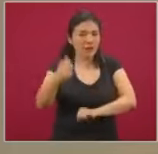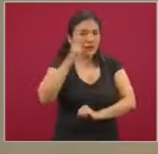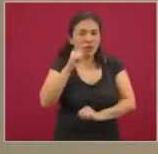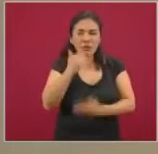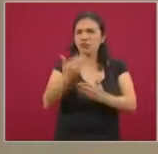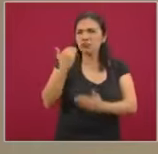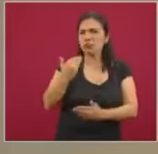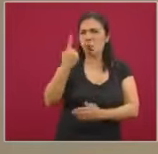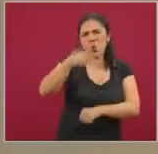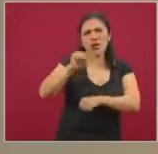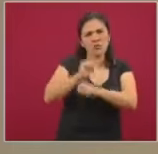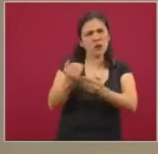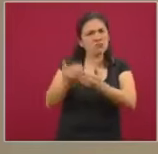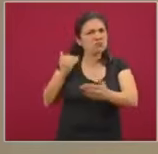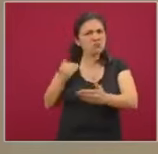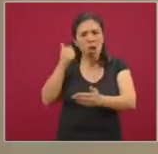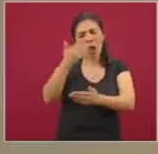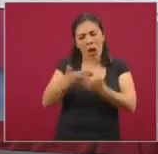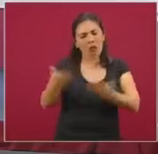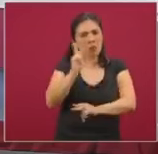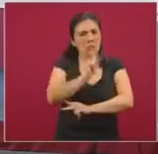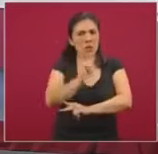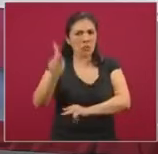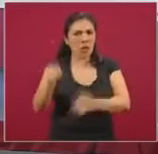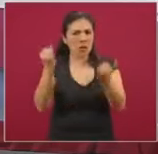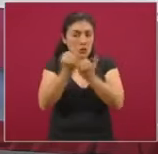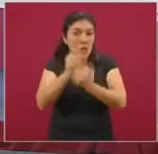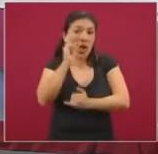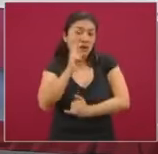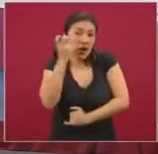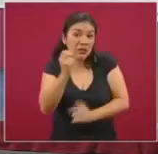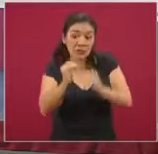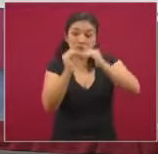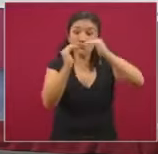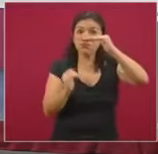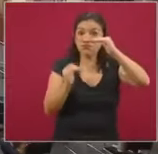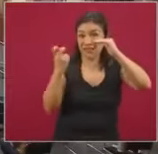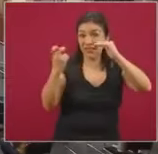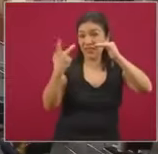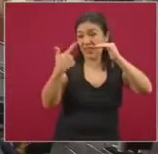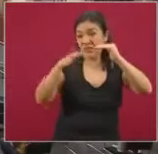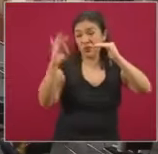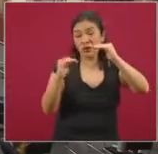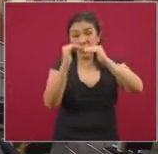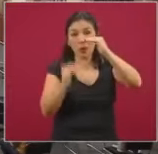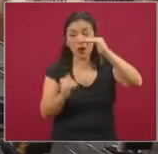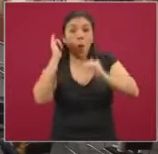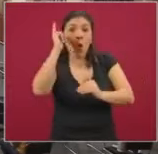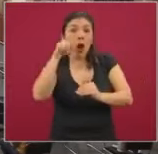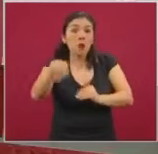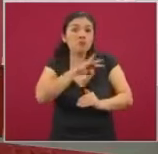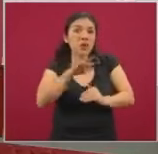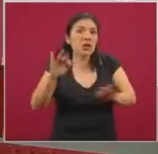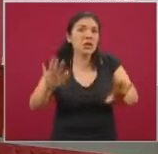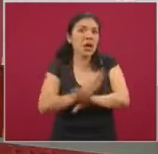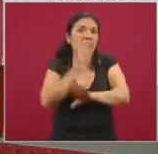la semana pasada. Vamos a ver si en función de esta disminución este porcentaje pudiera también tener